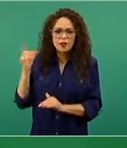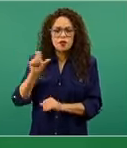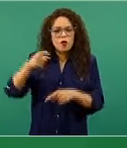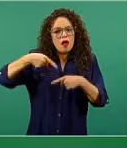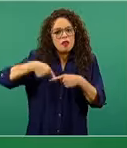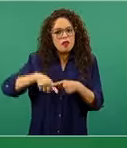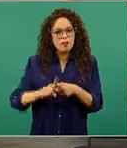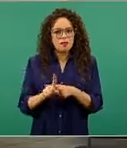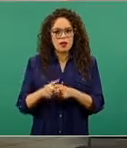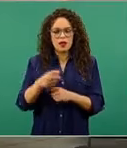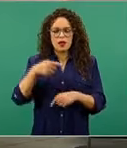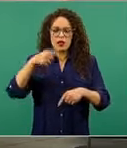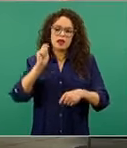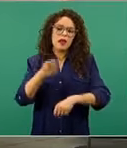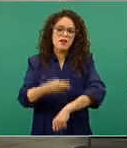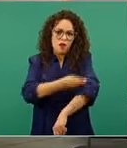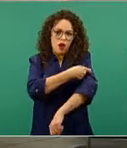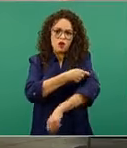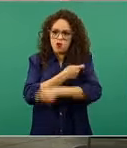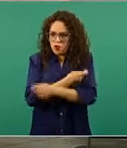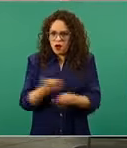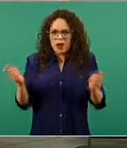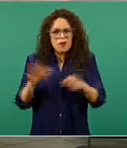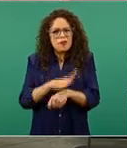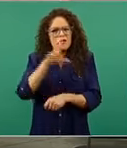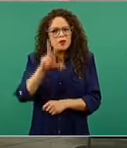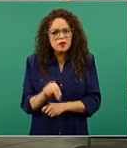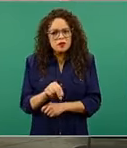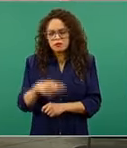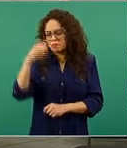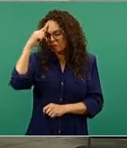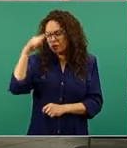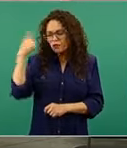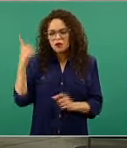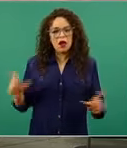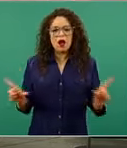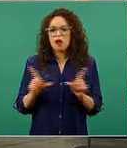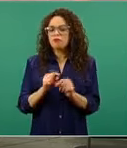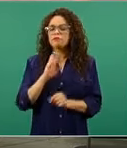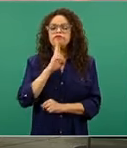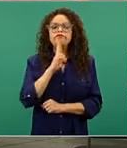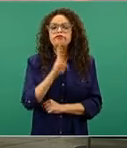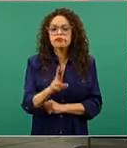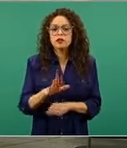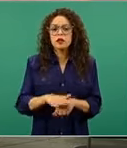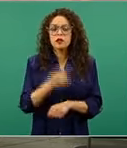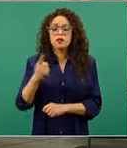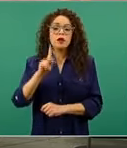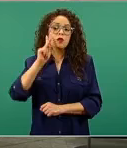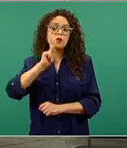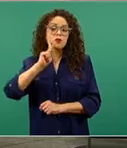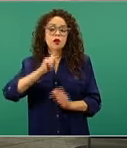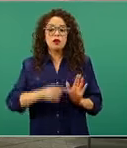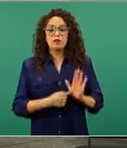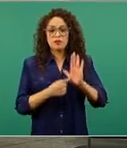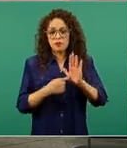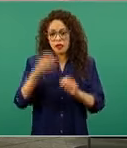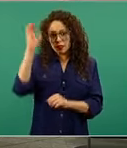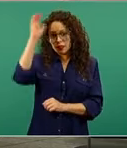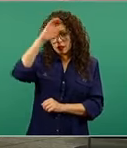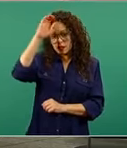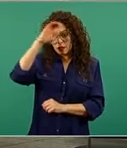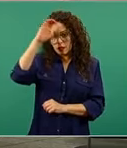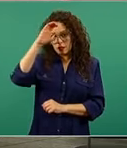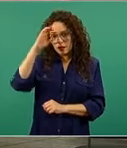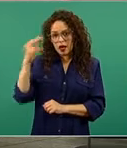por ejemplo, del programa? La respuesta es muy simple: porque la evidencia científica necesaria para